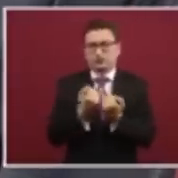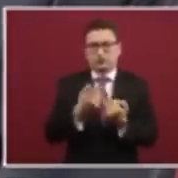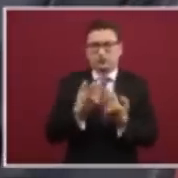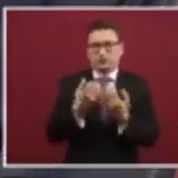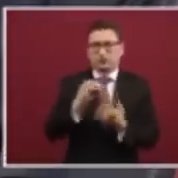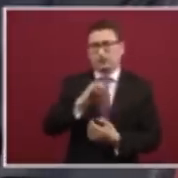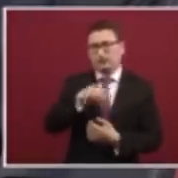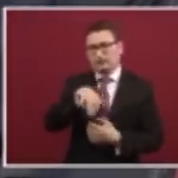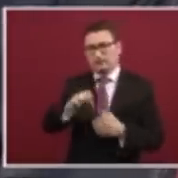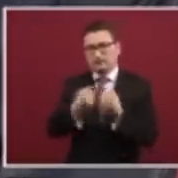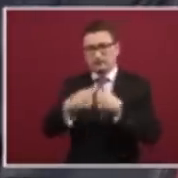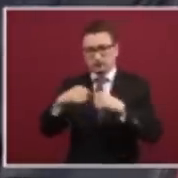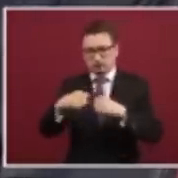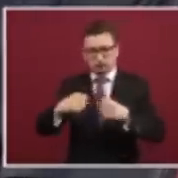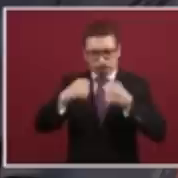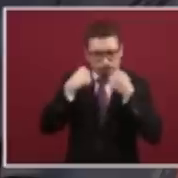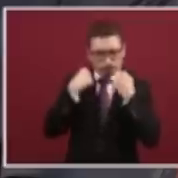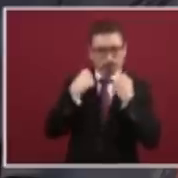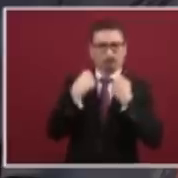seguro,